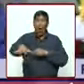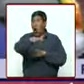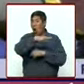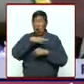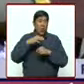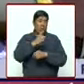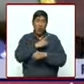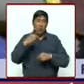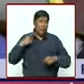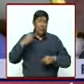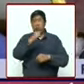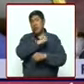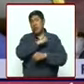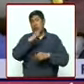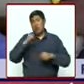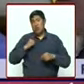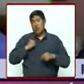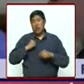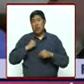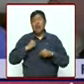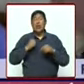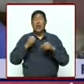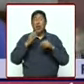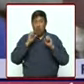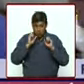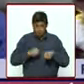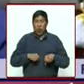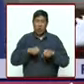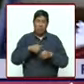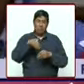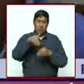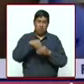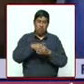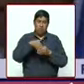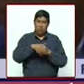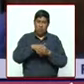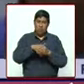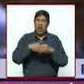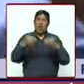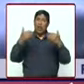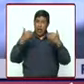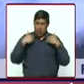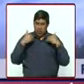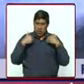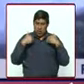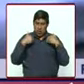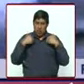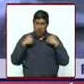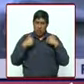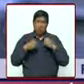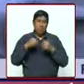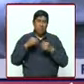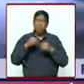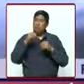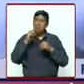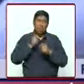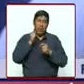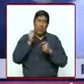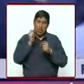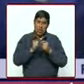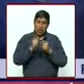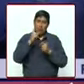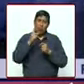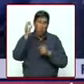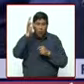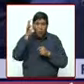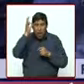los asambleístas que se dieron su lugar para poder tener de manera electa un fiscal